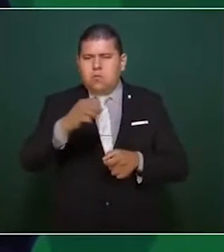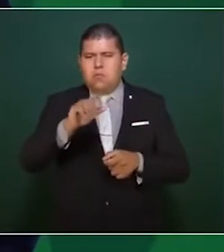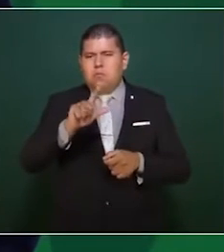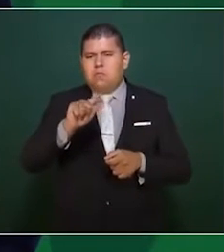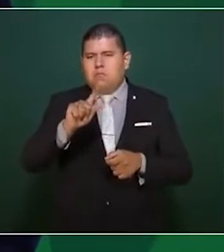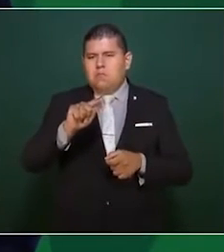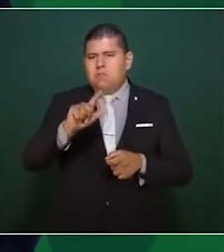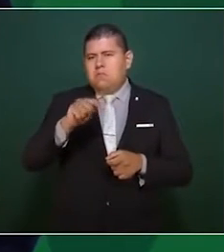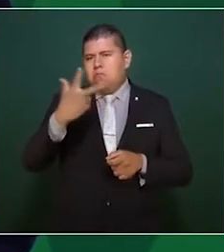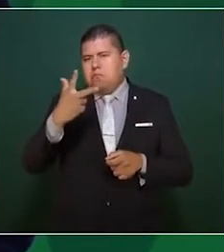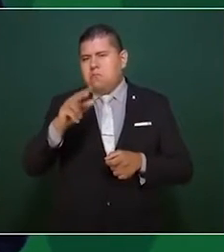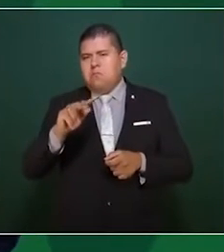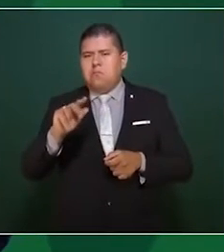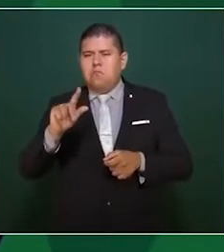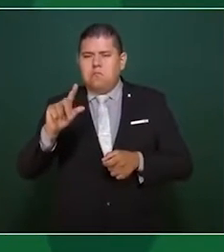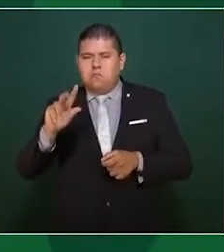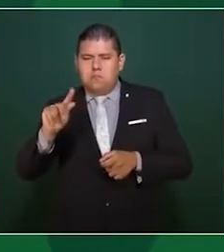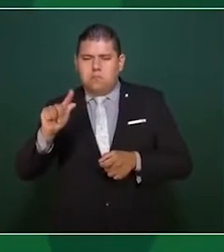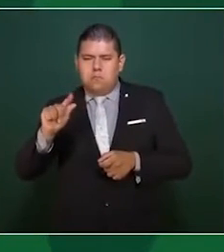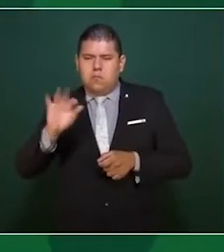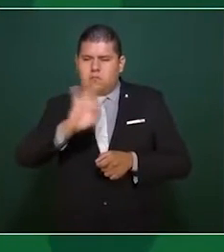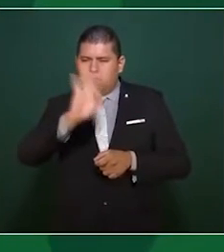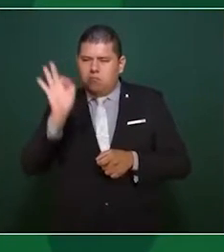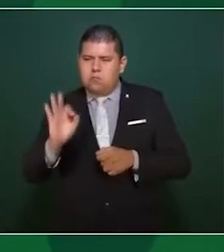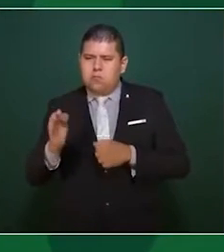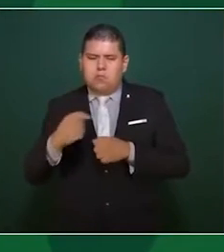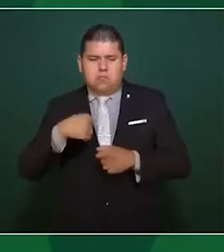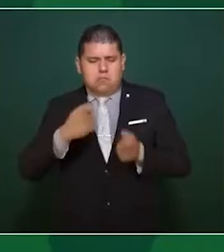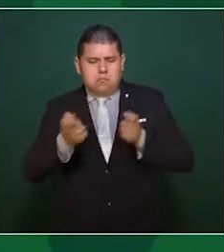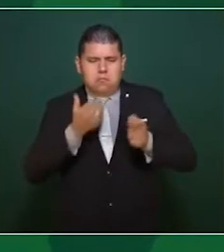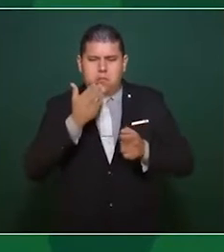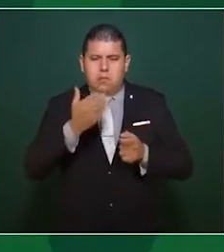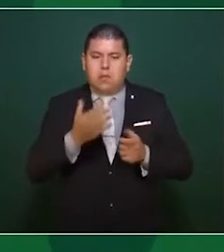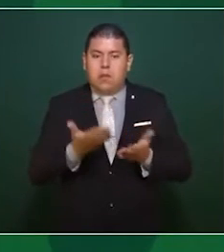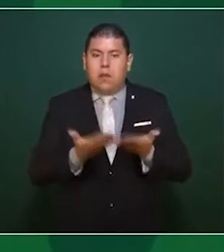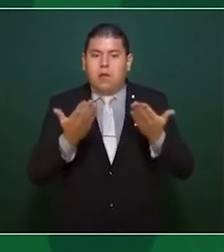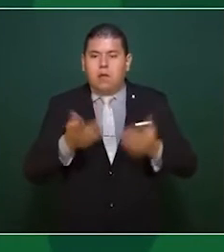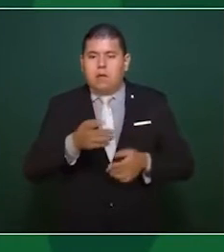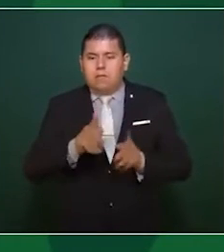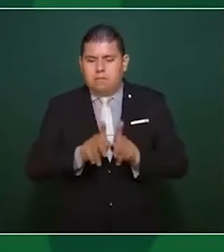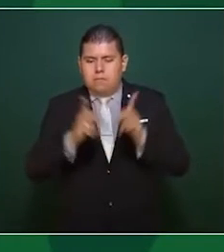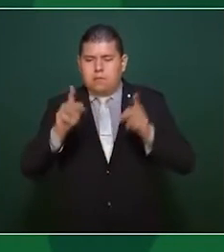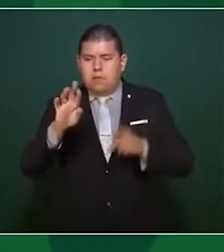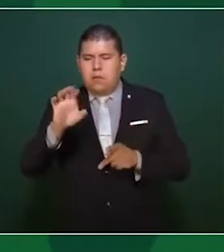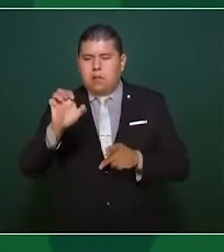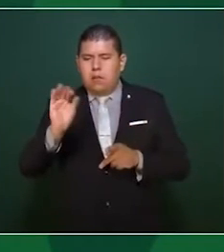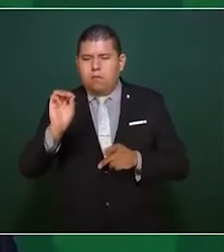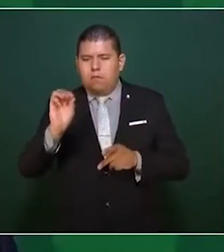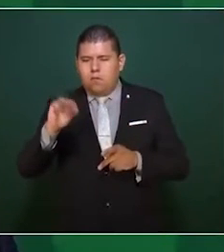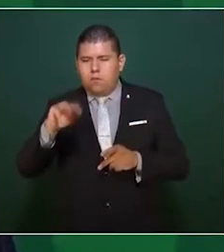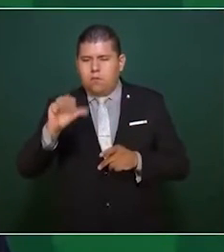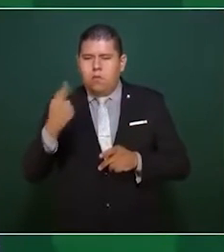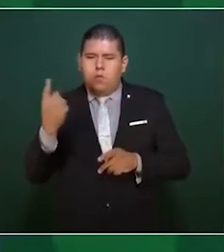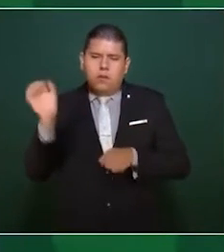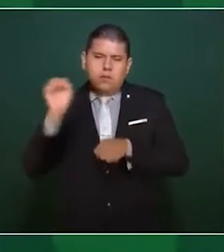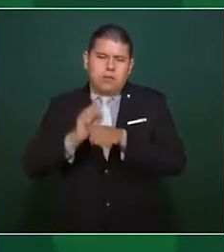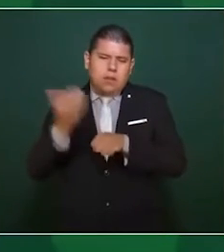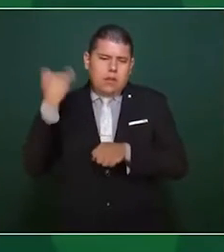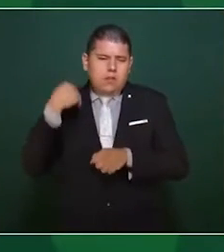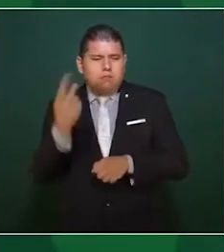68-70. Publicó el Reforma una encuesta hace una semana,